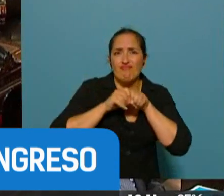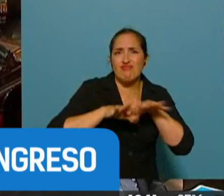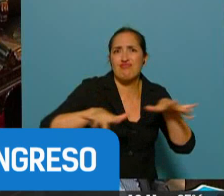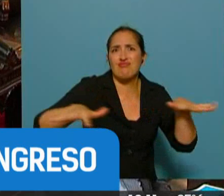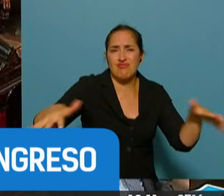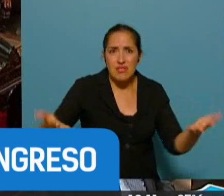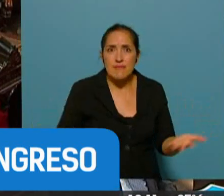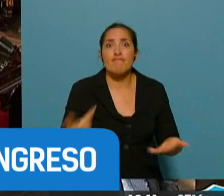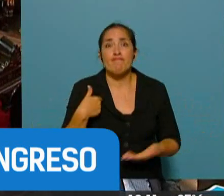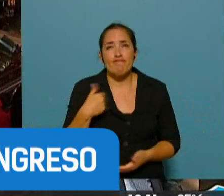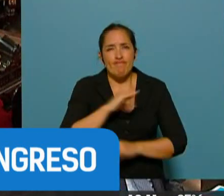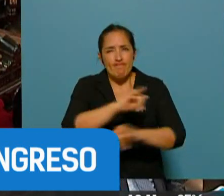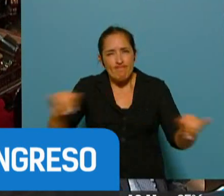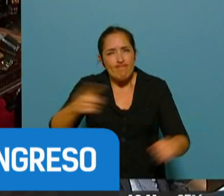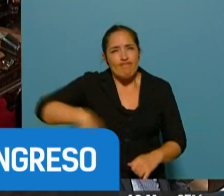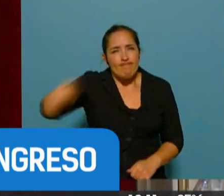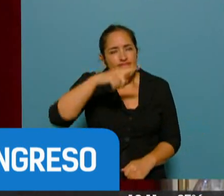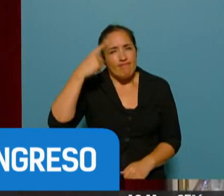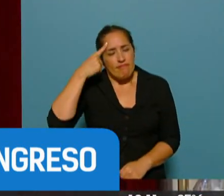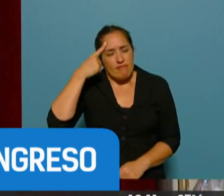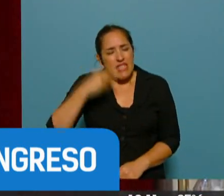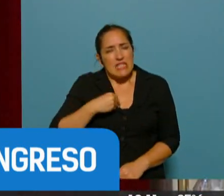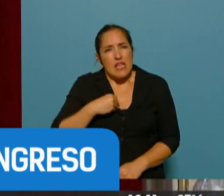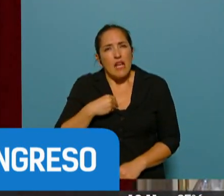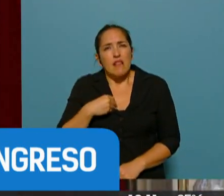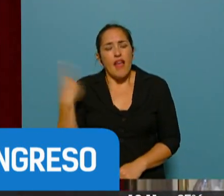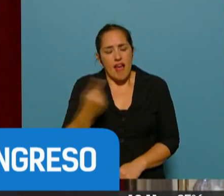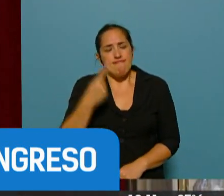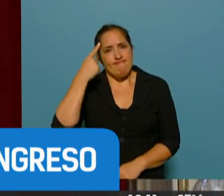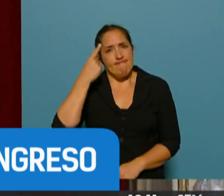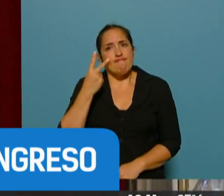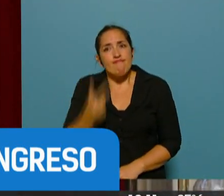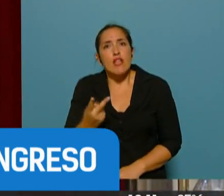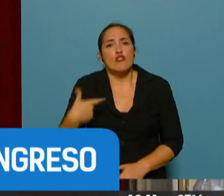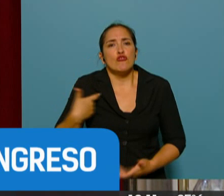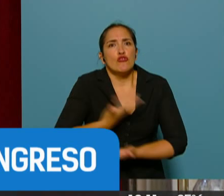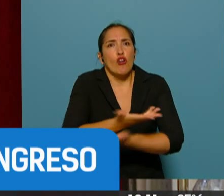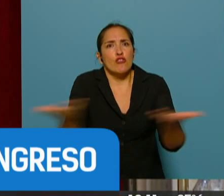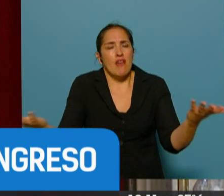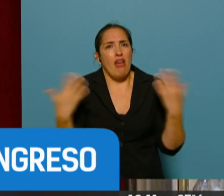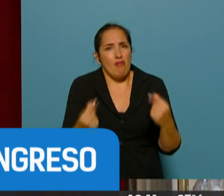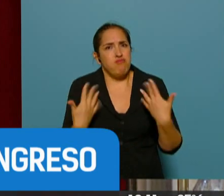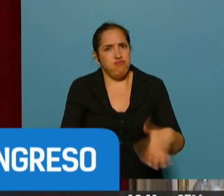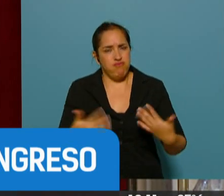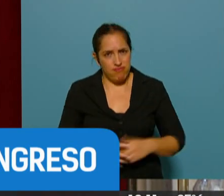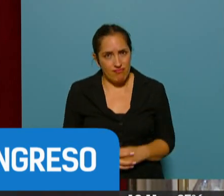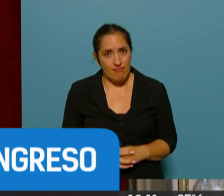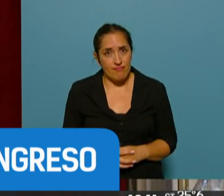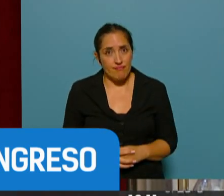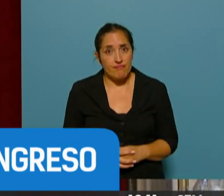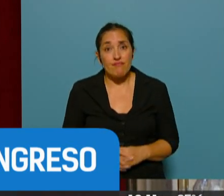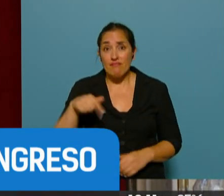a todas y a todos para sentirnos colectivamente reconocidos como sociedad. La